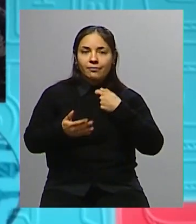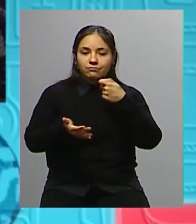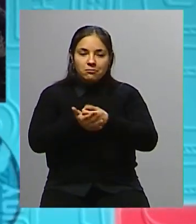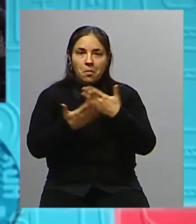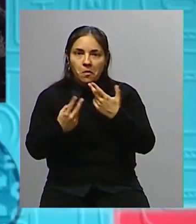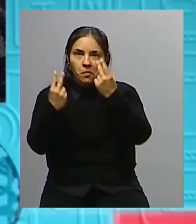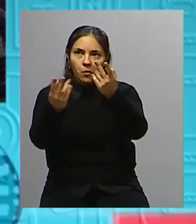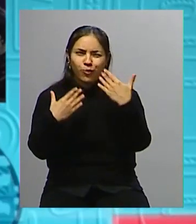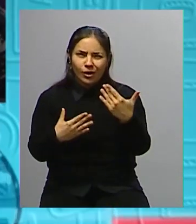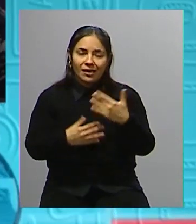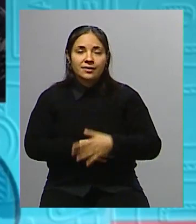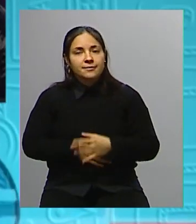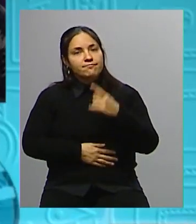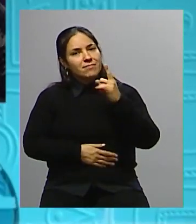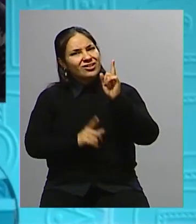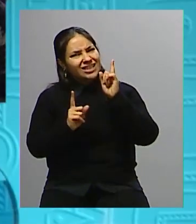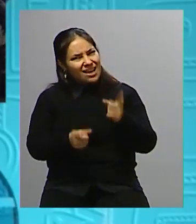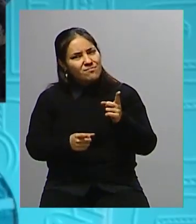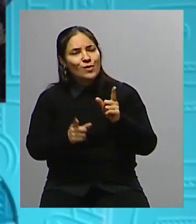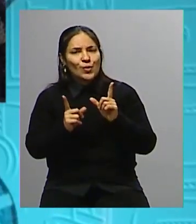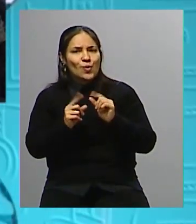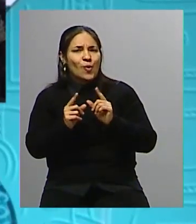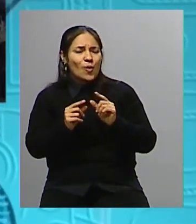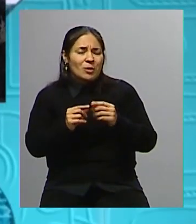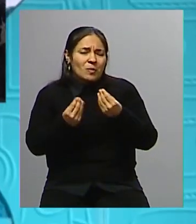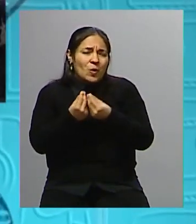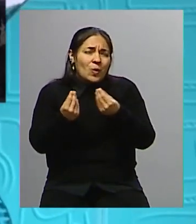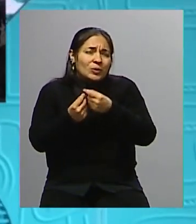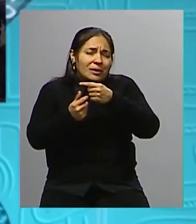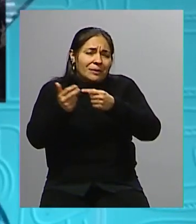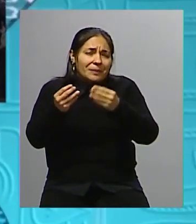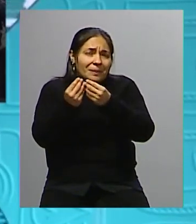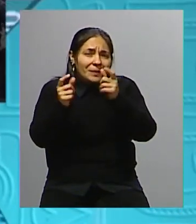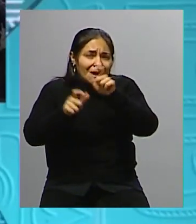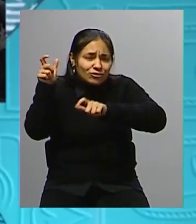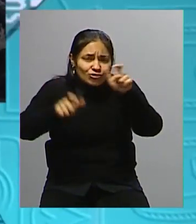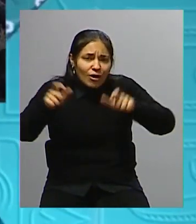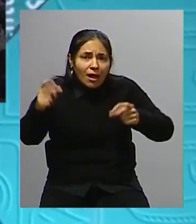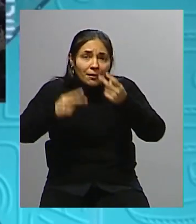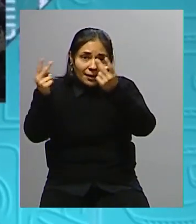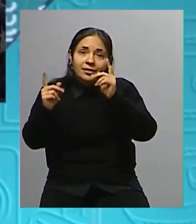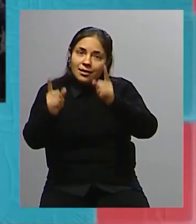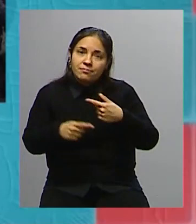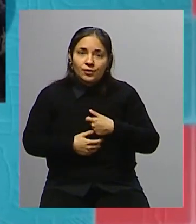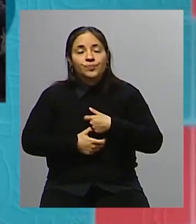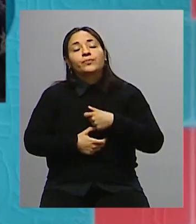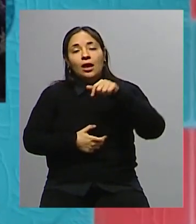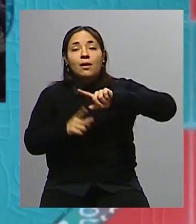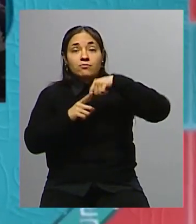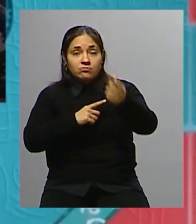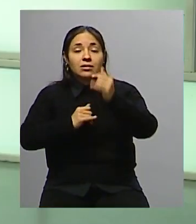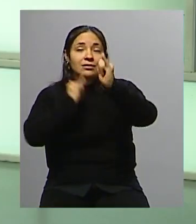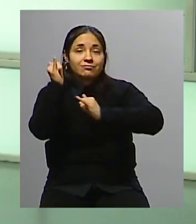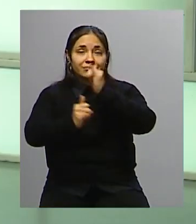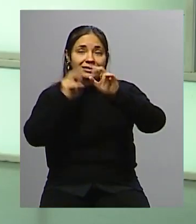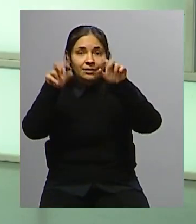ser, digamos, o no dejan de ser cifras importantes para la Argentina. Enseguida, en el próximo bloque, hablamos de este tema.